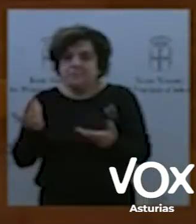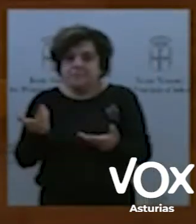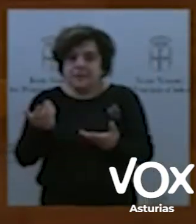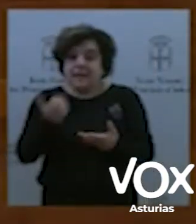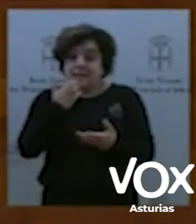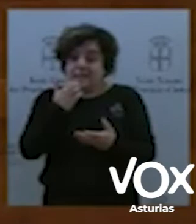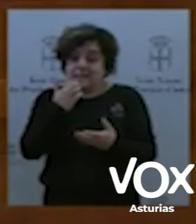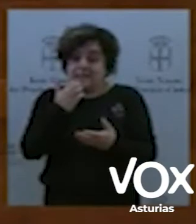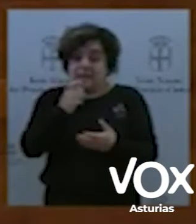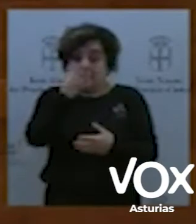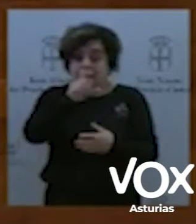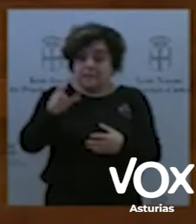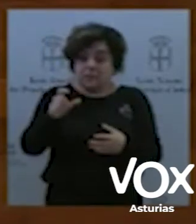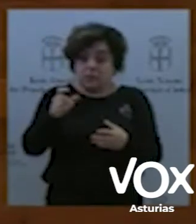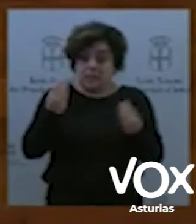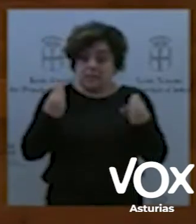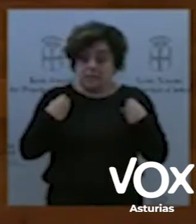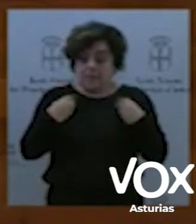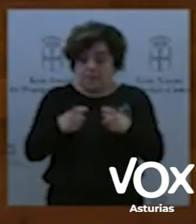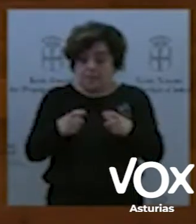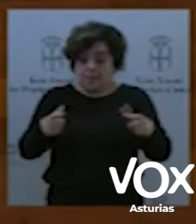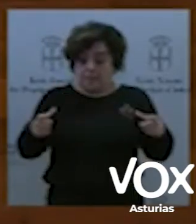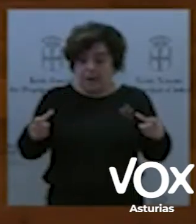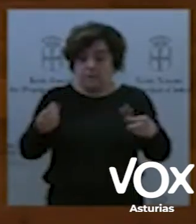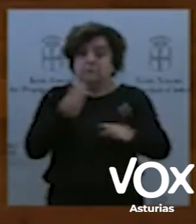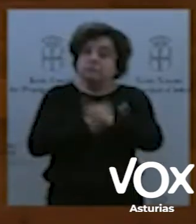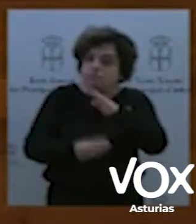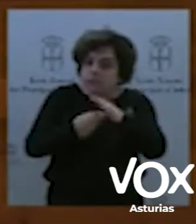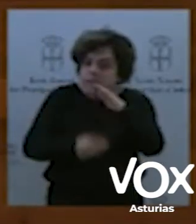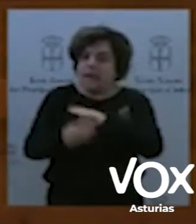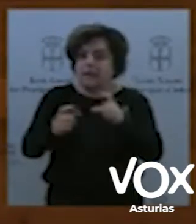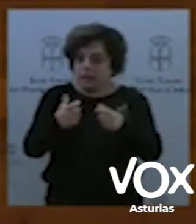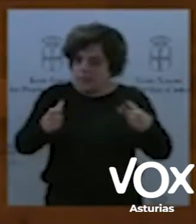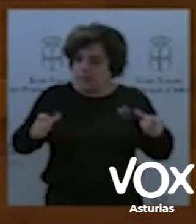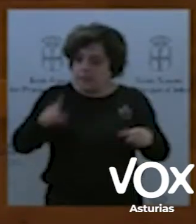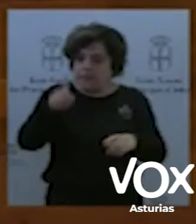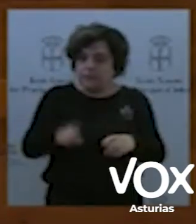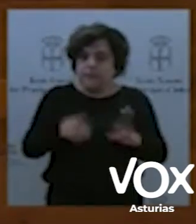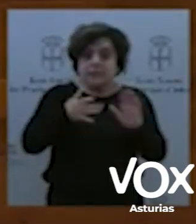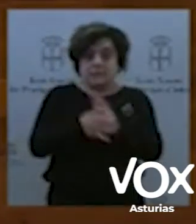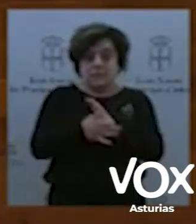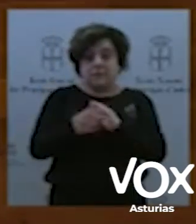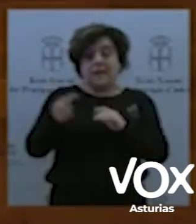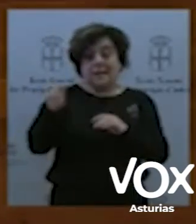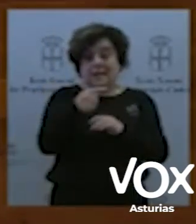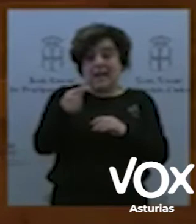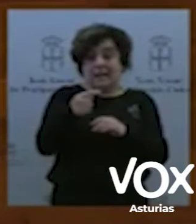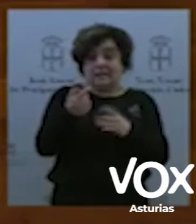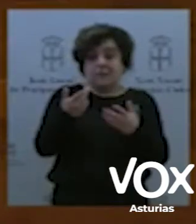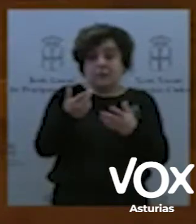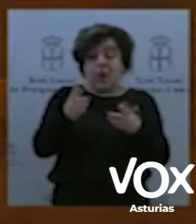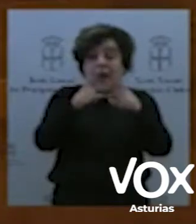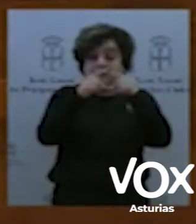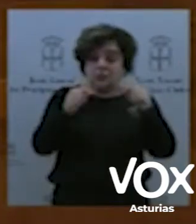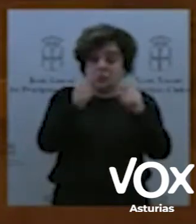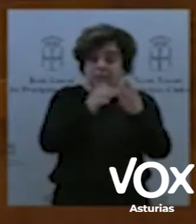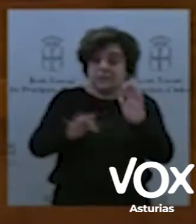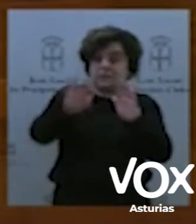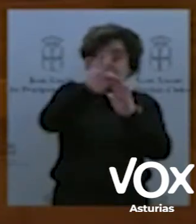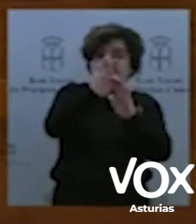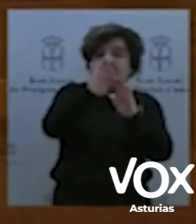la natalidad, Asturias dejará de liderar los índices negativos en España, viendo cómo poco a poco se revierte el problema